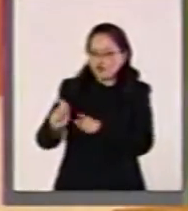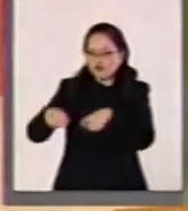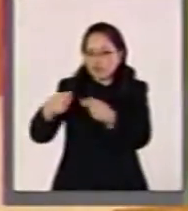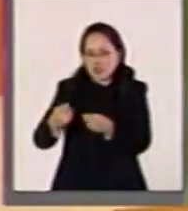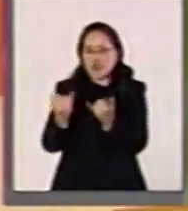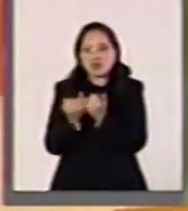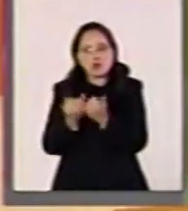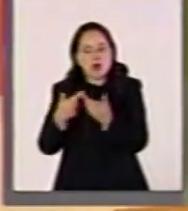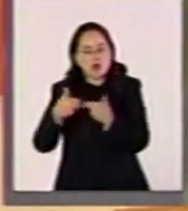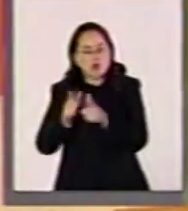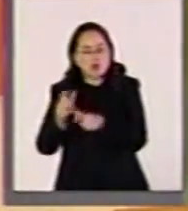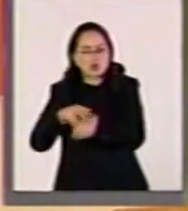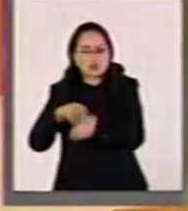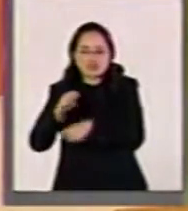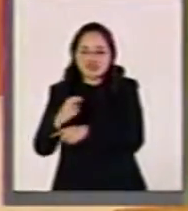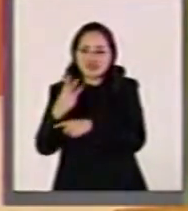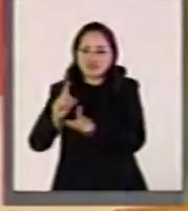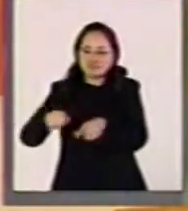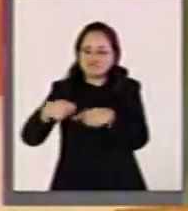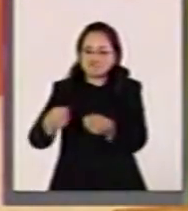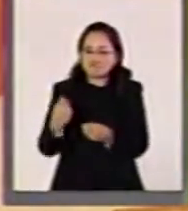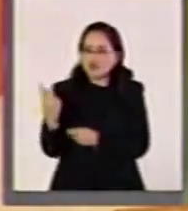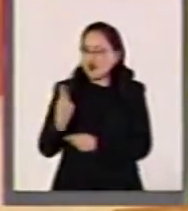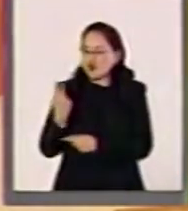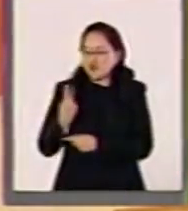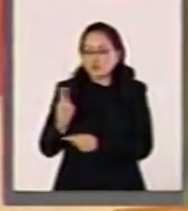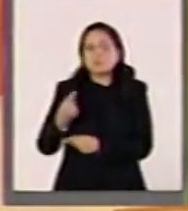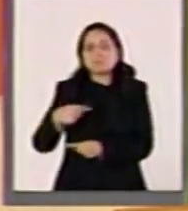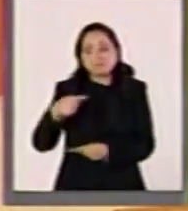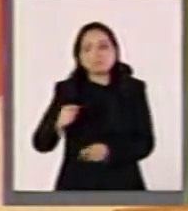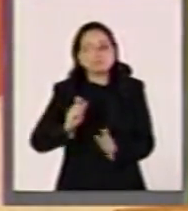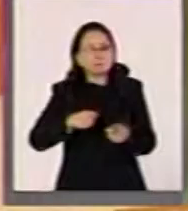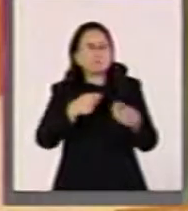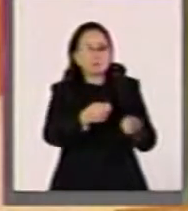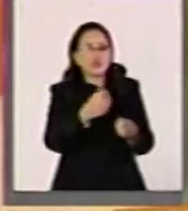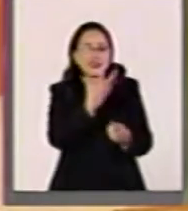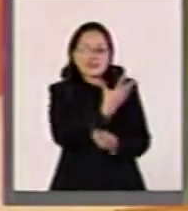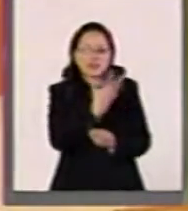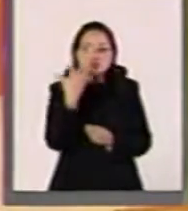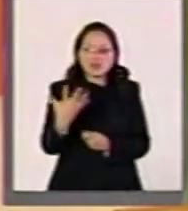estamos constituyendo. Desde la auscultación de las y los,